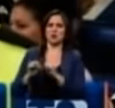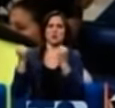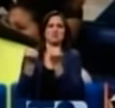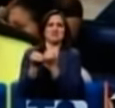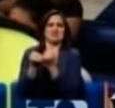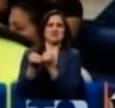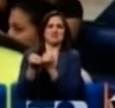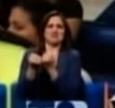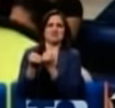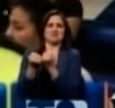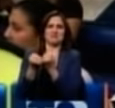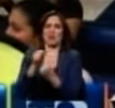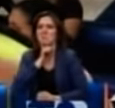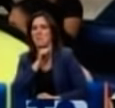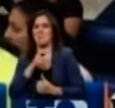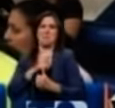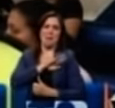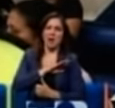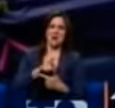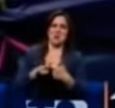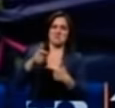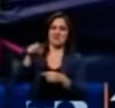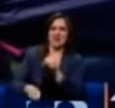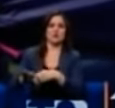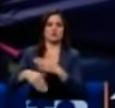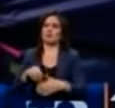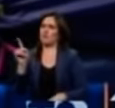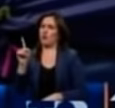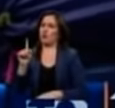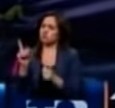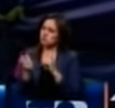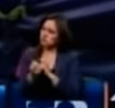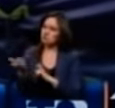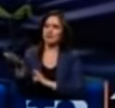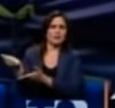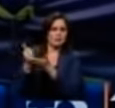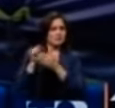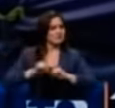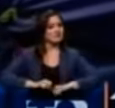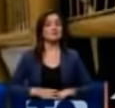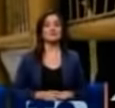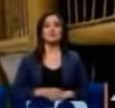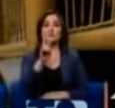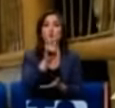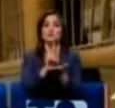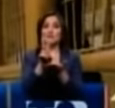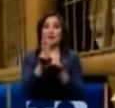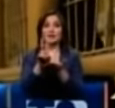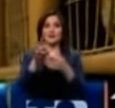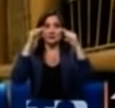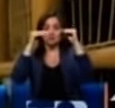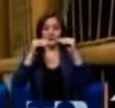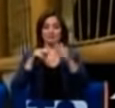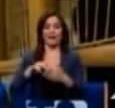sociedad es el vandálico, el grafitero. Durante 10 semanas, los oficiales serán preparados en el arte del